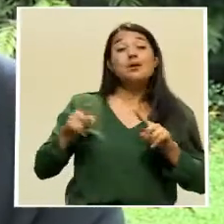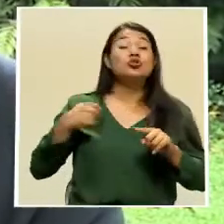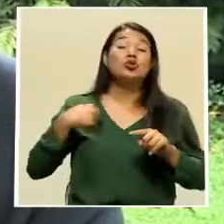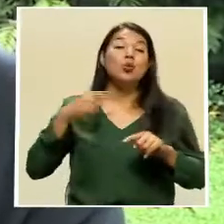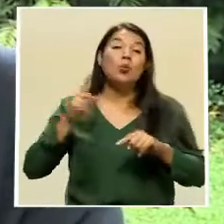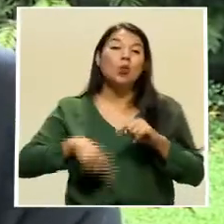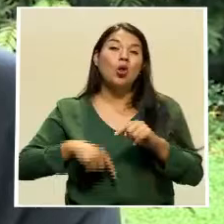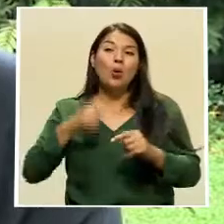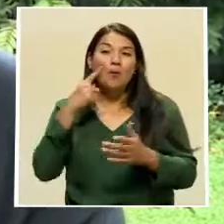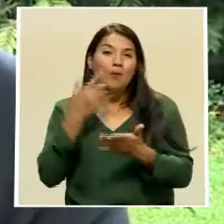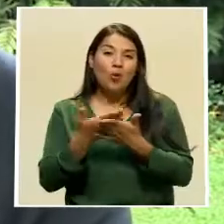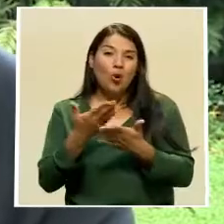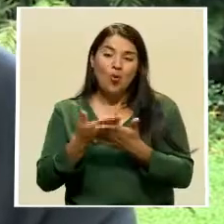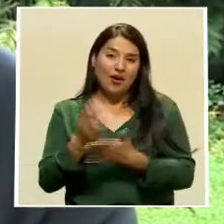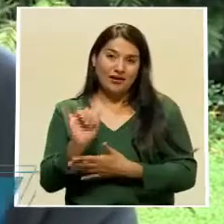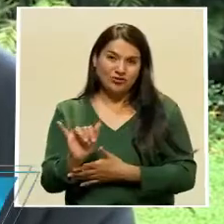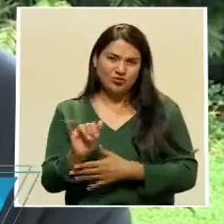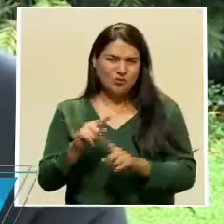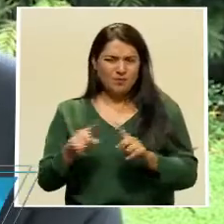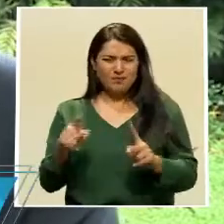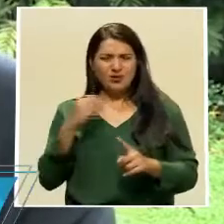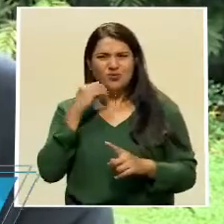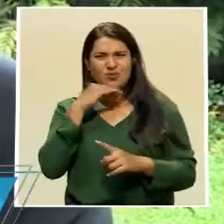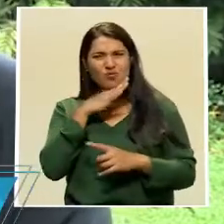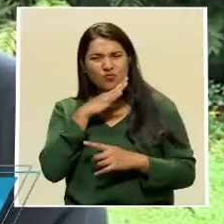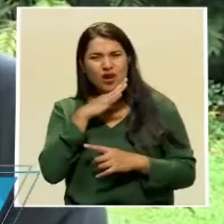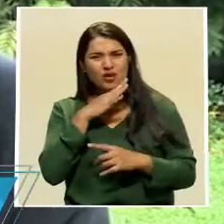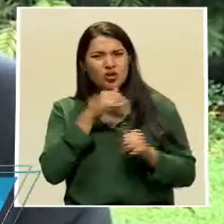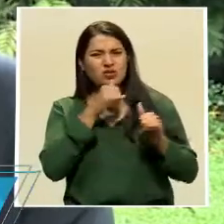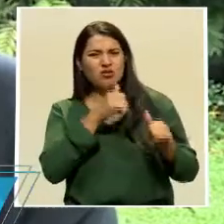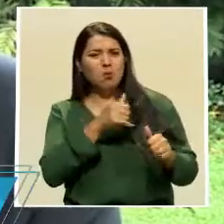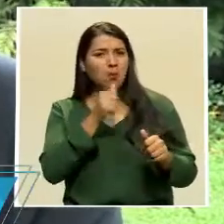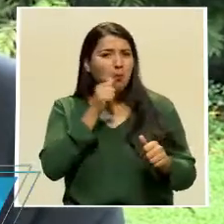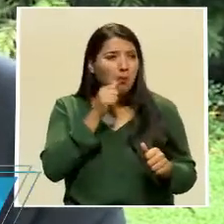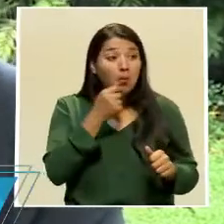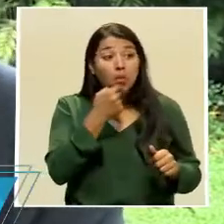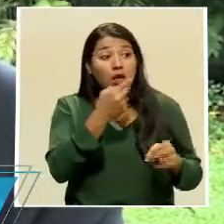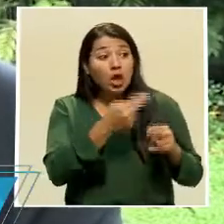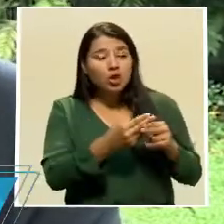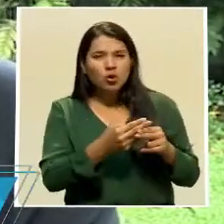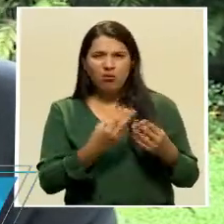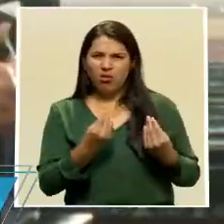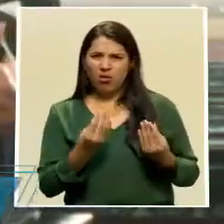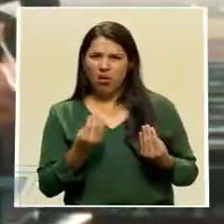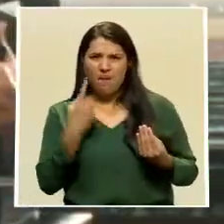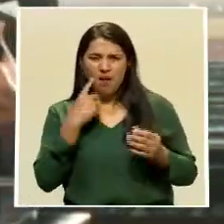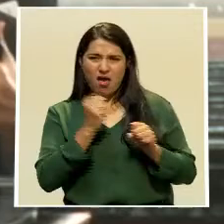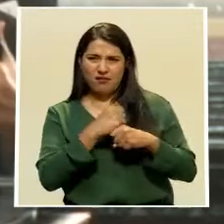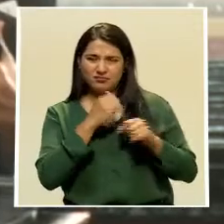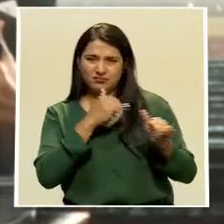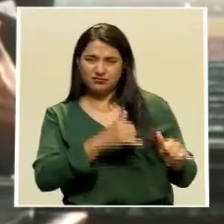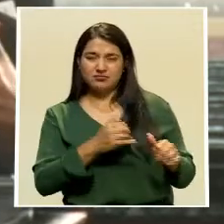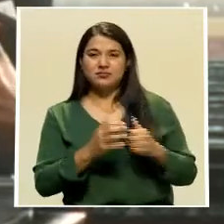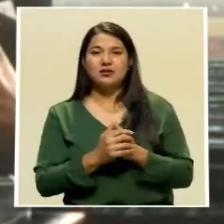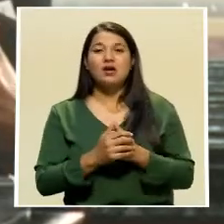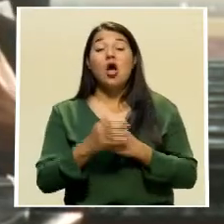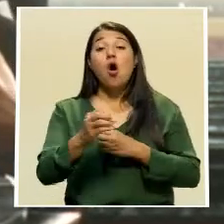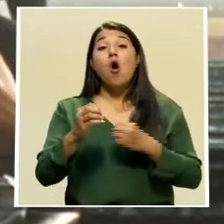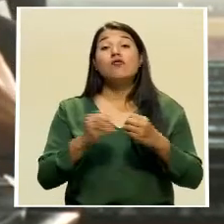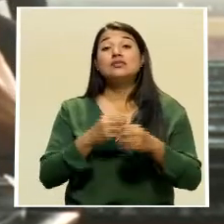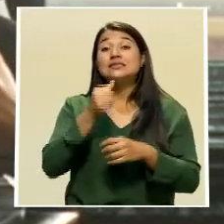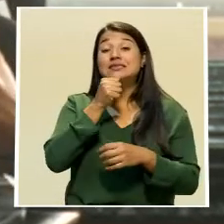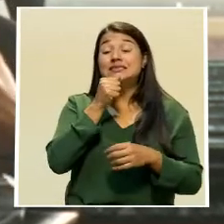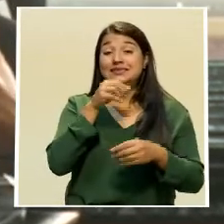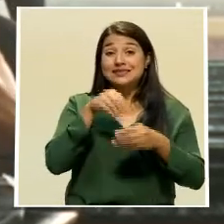tipo de cosas. Pero a mí lo que me extraña es que se amparen en el anonimato y la cobardía para hacer este tipo de denuncias. La oficina de prensa del Ministerio